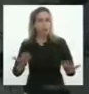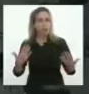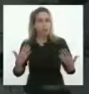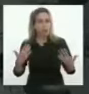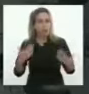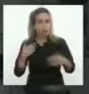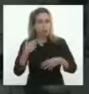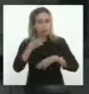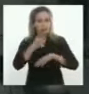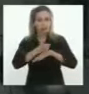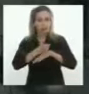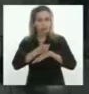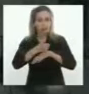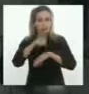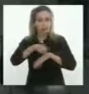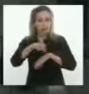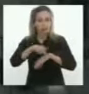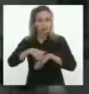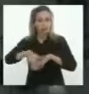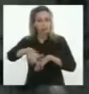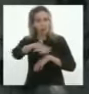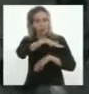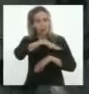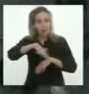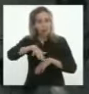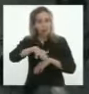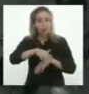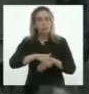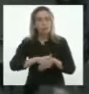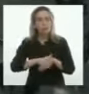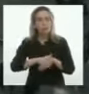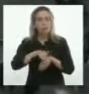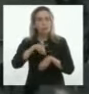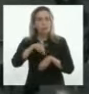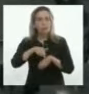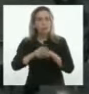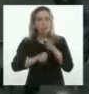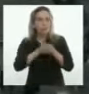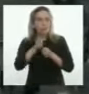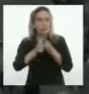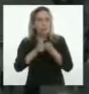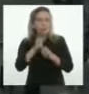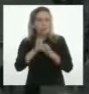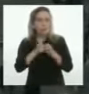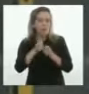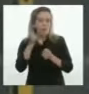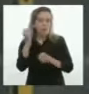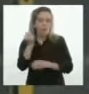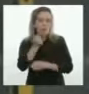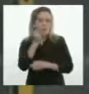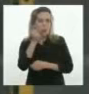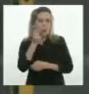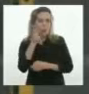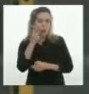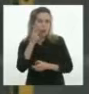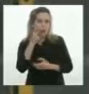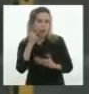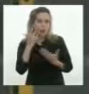estará aquí en una empresa tan importante